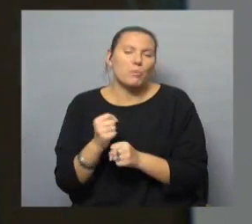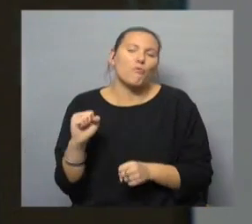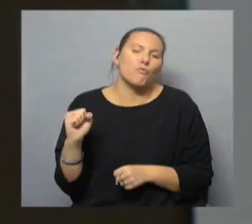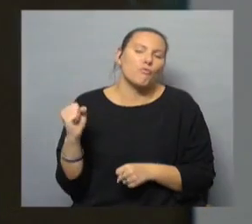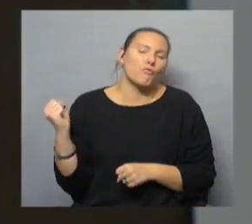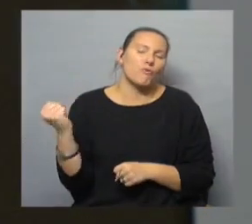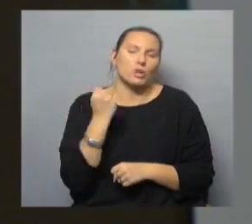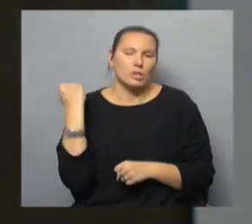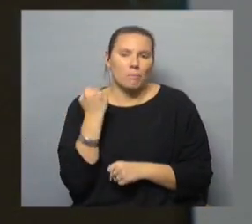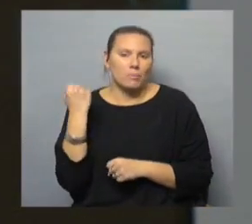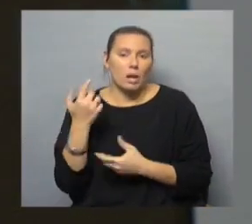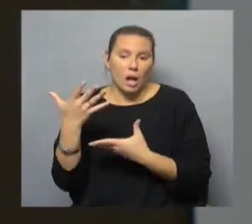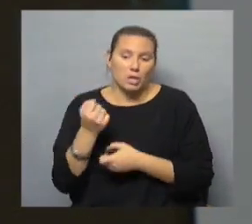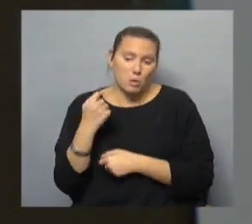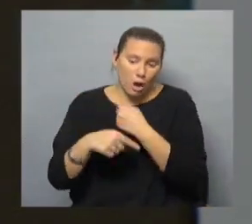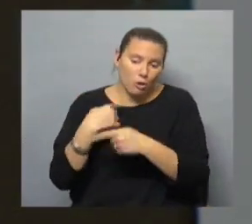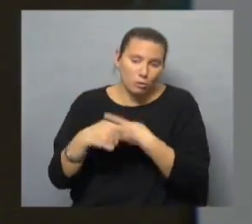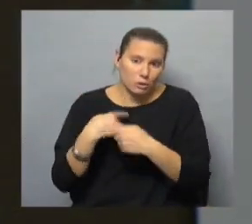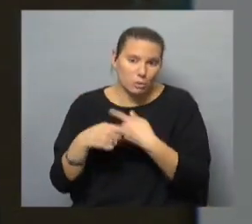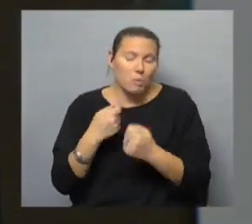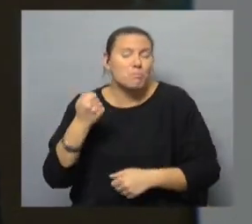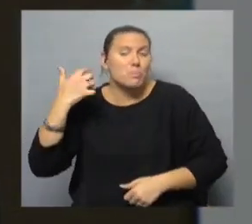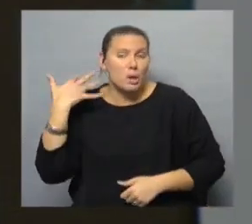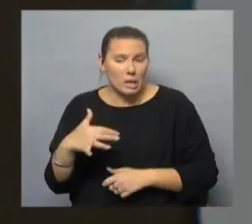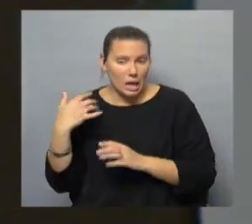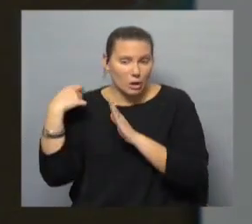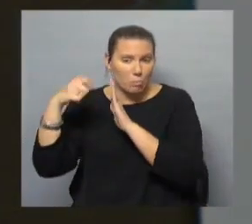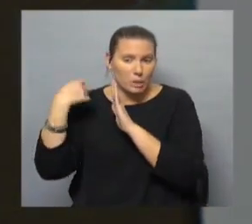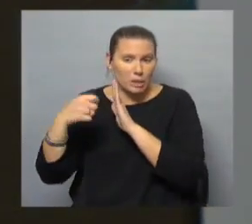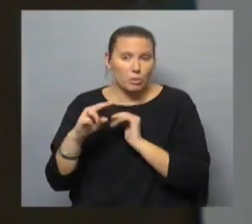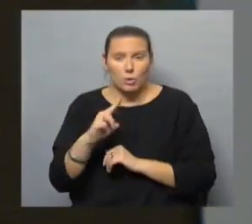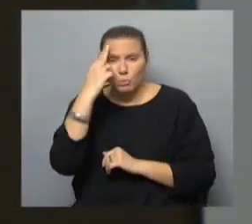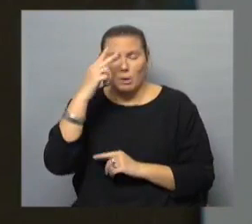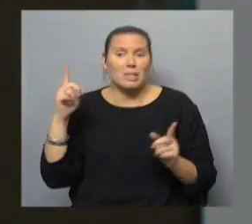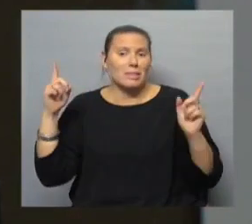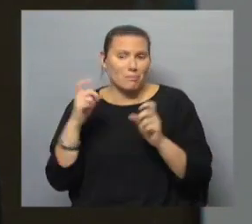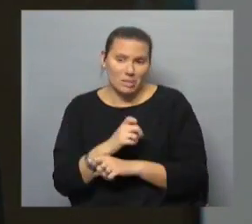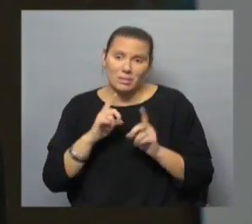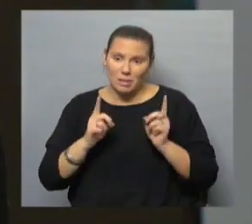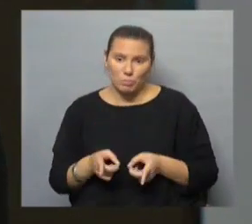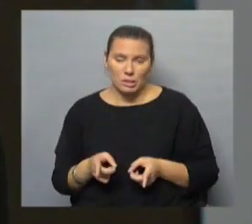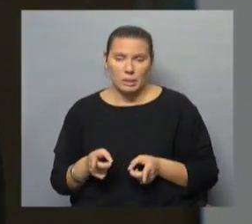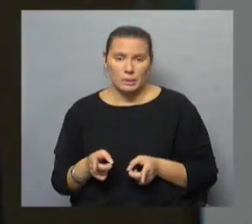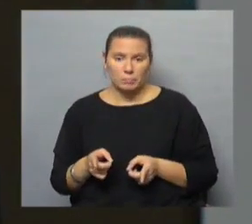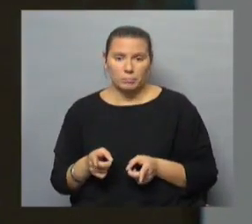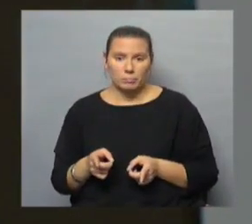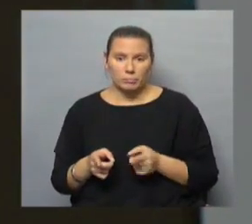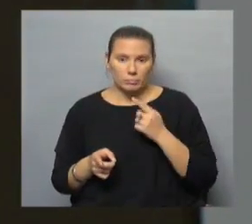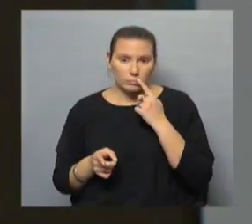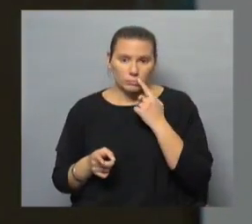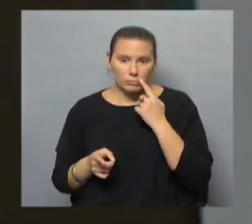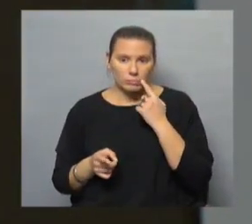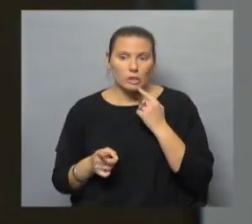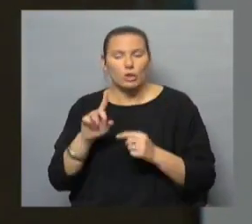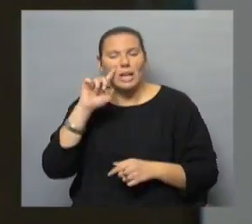un poco porque ayudan a seguir haciendo, ¿no? Porque es muy caro hacer una película, en Uruguay es muy difícil también, y bueno, cuando